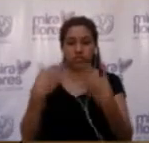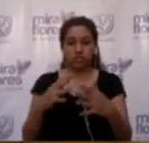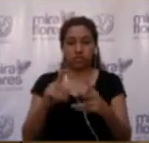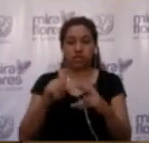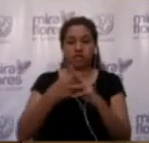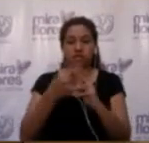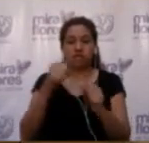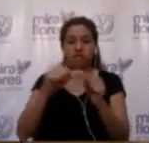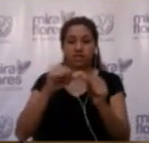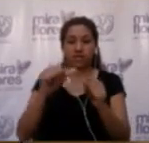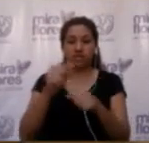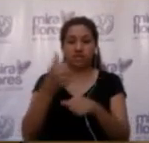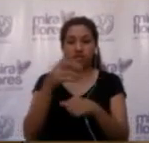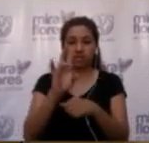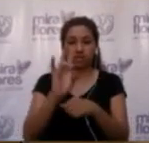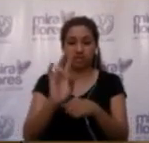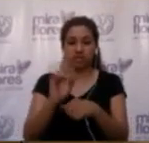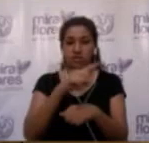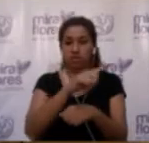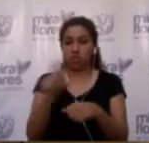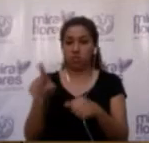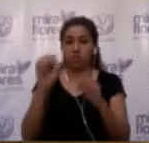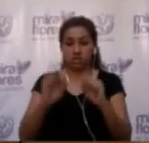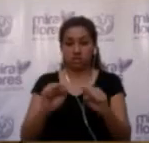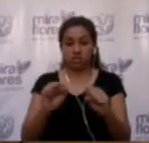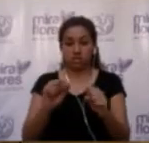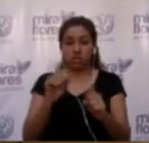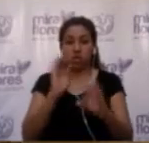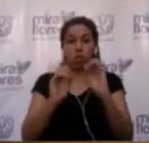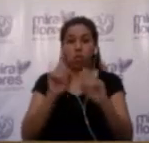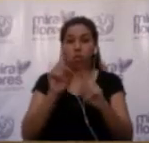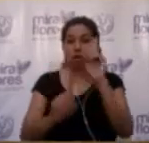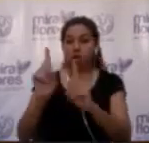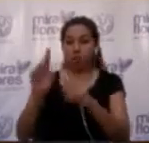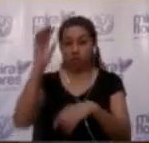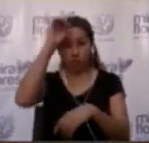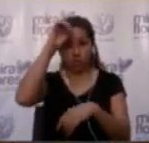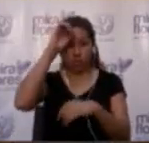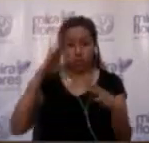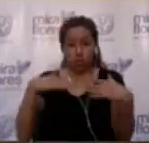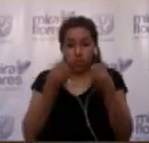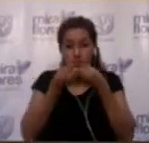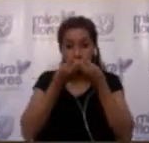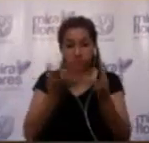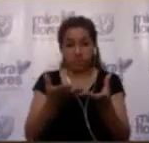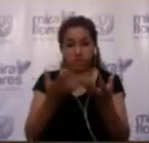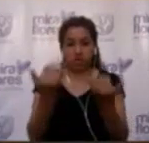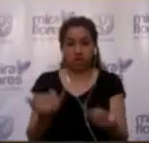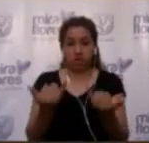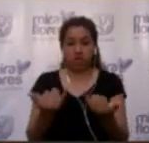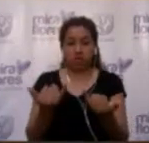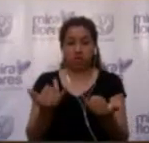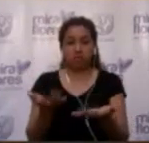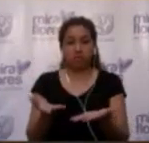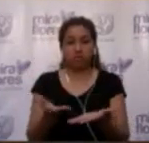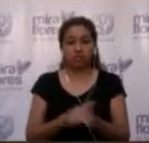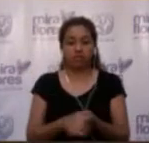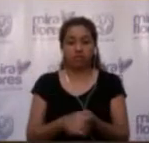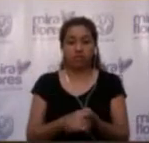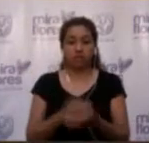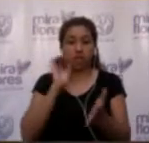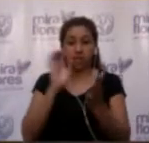día 17. Aquellos miembros del consejo que tengan alguna opinión pueden hacerla en este momento, alguna objeción. Si